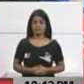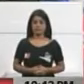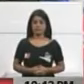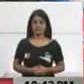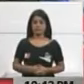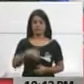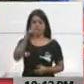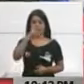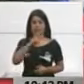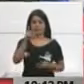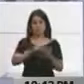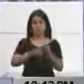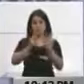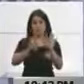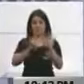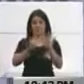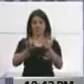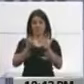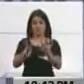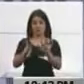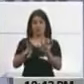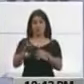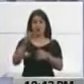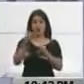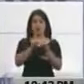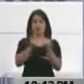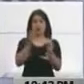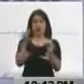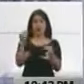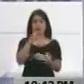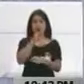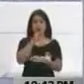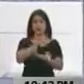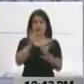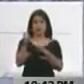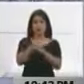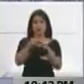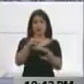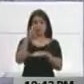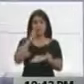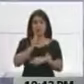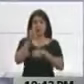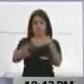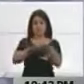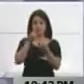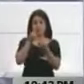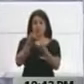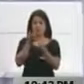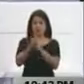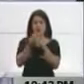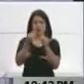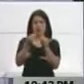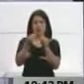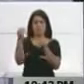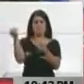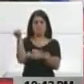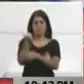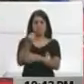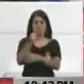Año 67, 11 de octubre. Narra gobierno de Bolivia cómo murió el Che. Según ellos, el Che